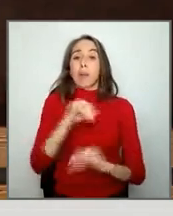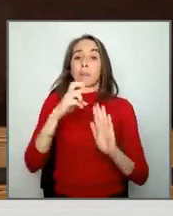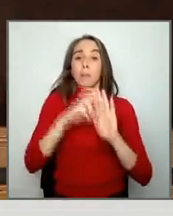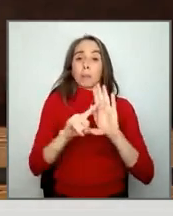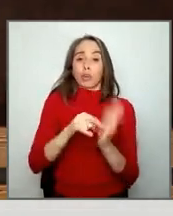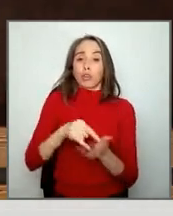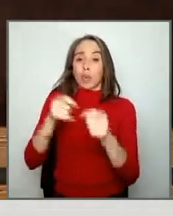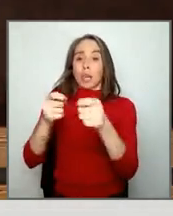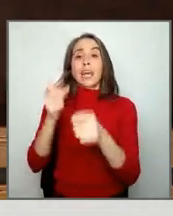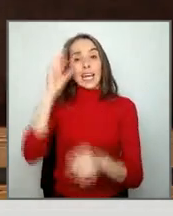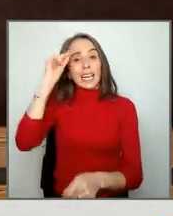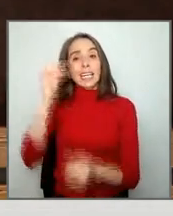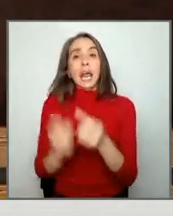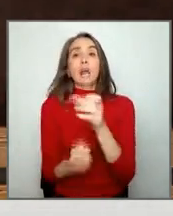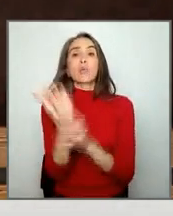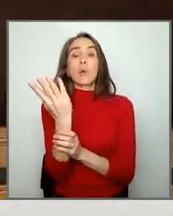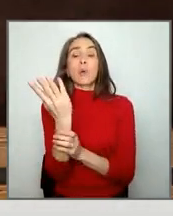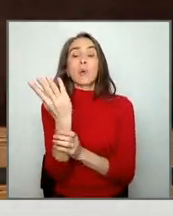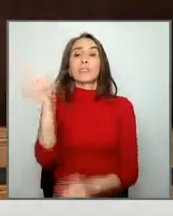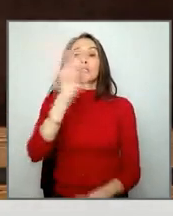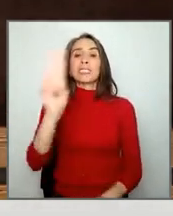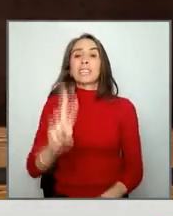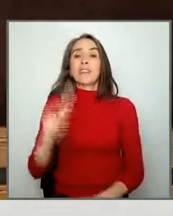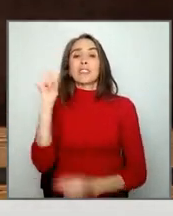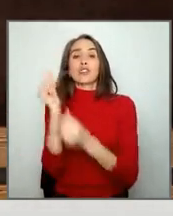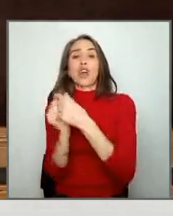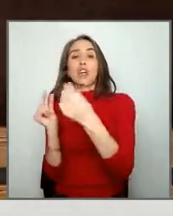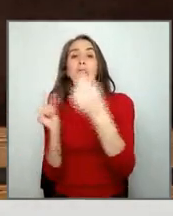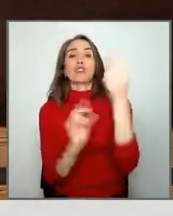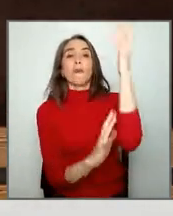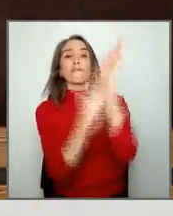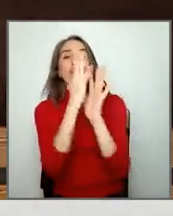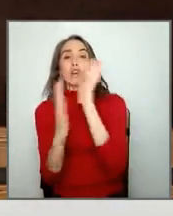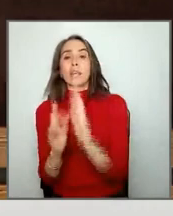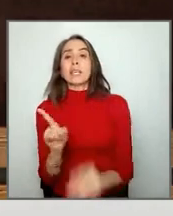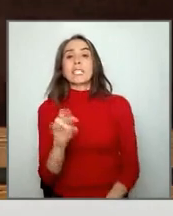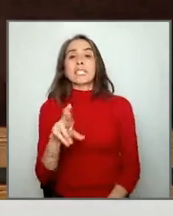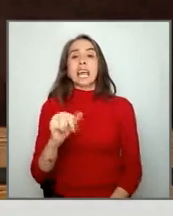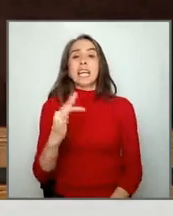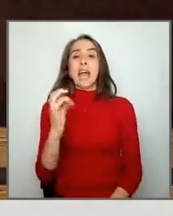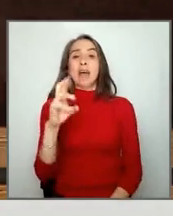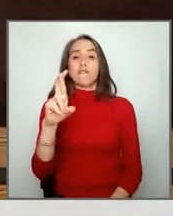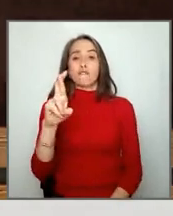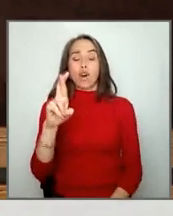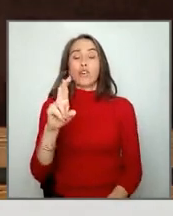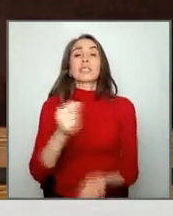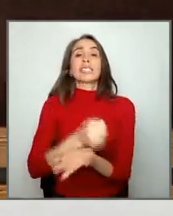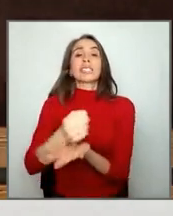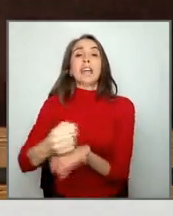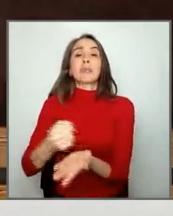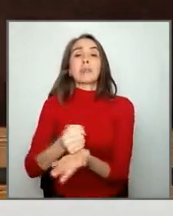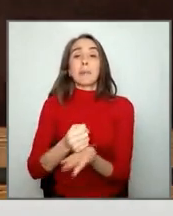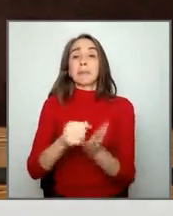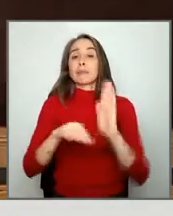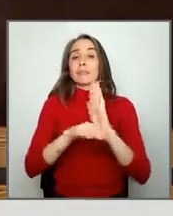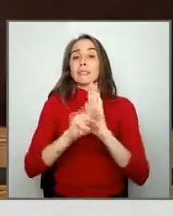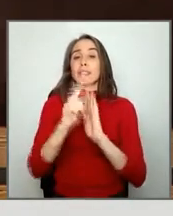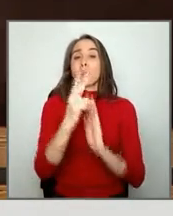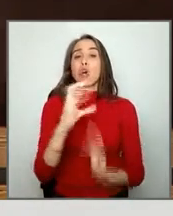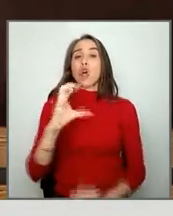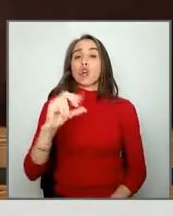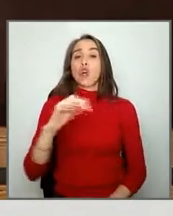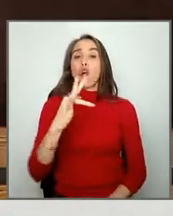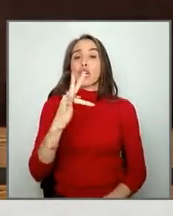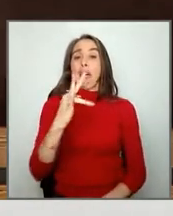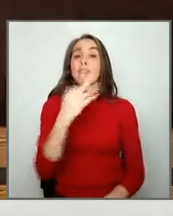forestal que hoy está en segundo trámite y que transformará la conaf en un servicio público